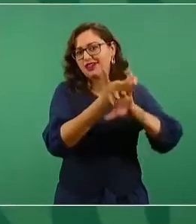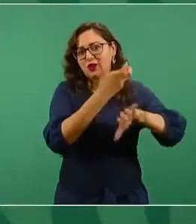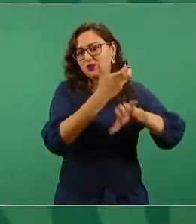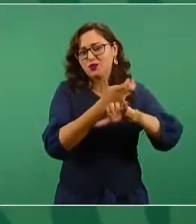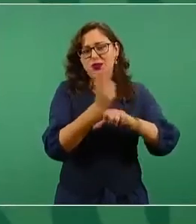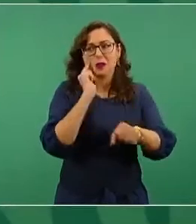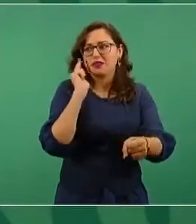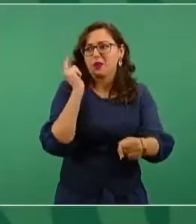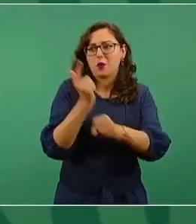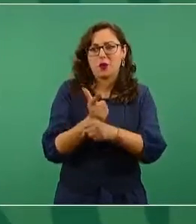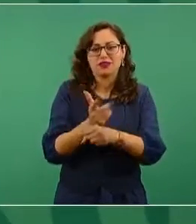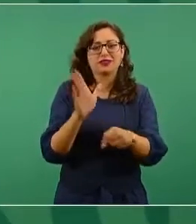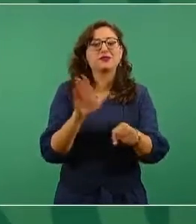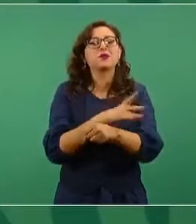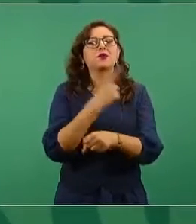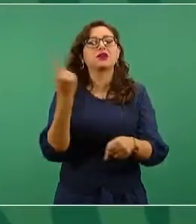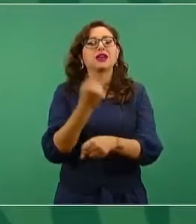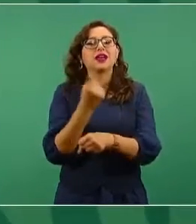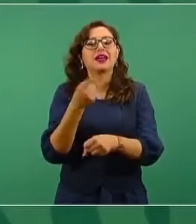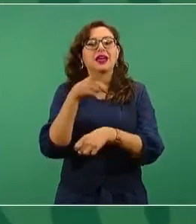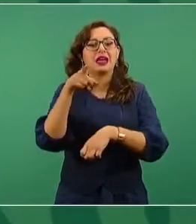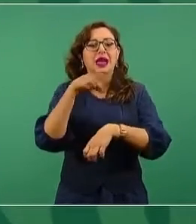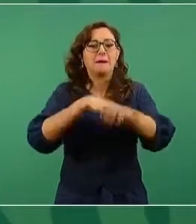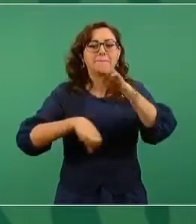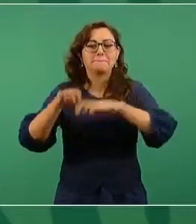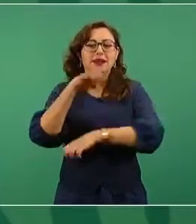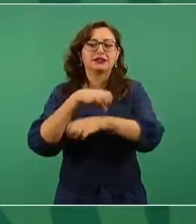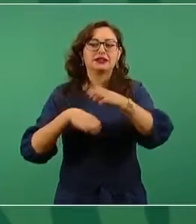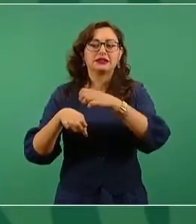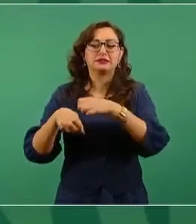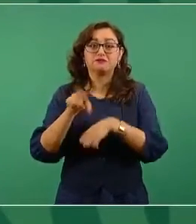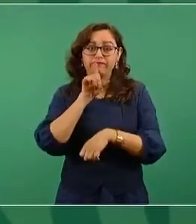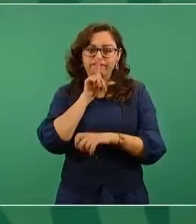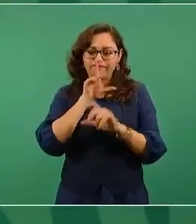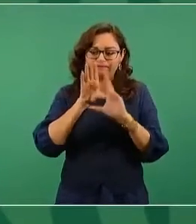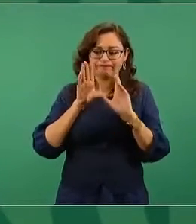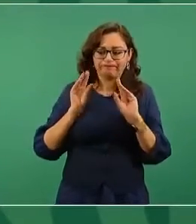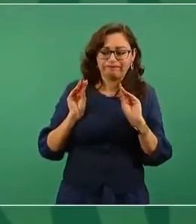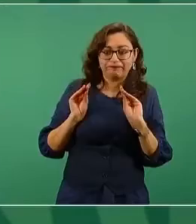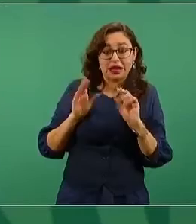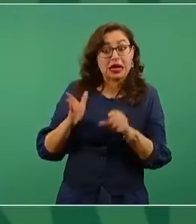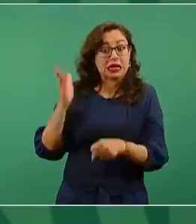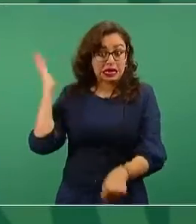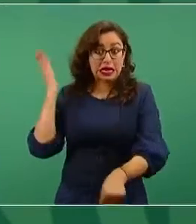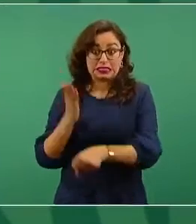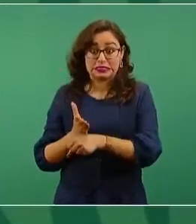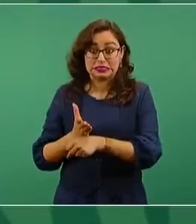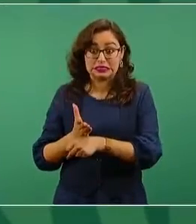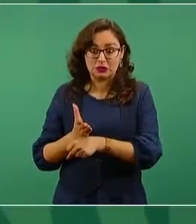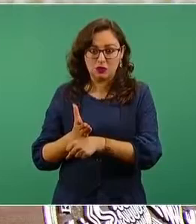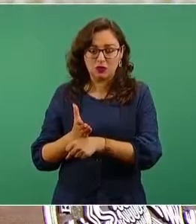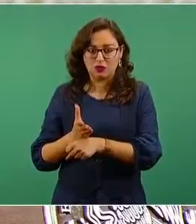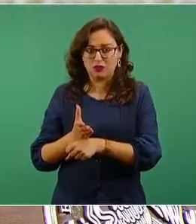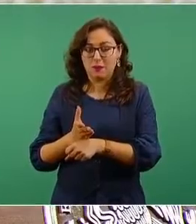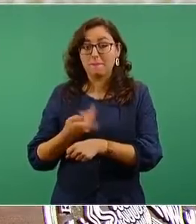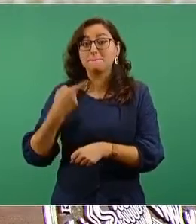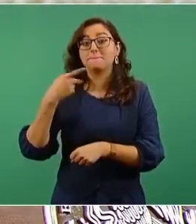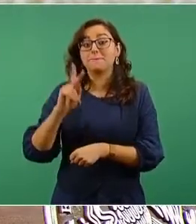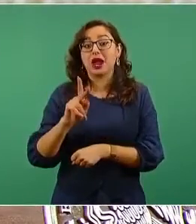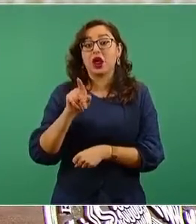porque le redujeron el castigo al señor Odebrecht,